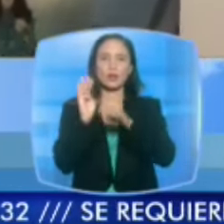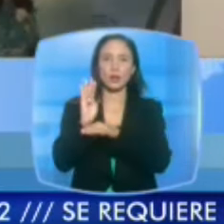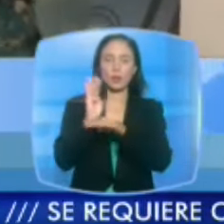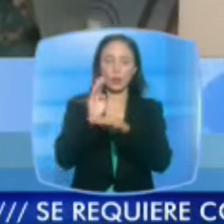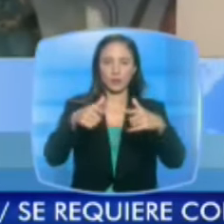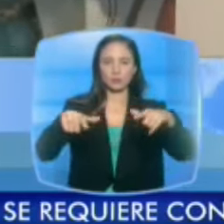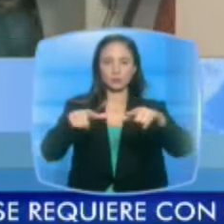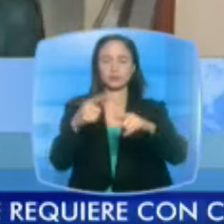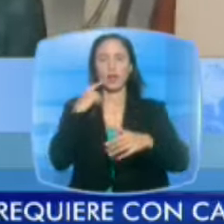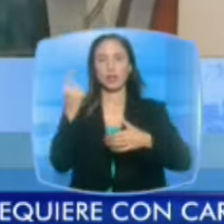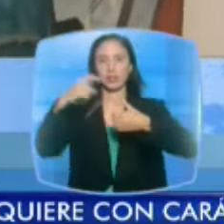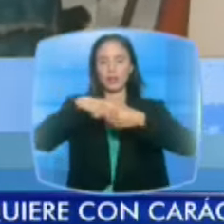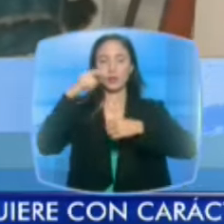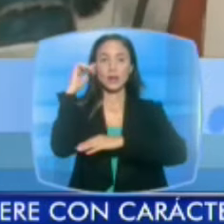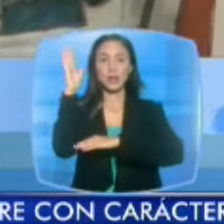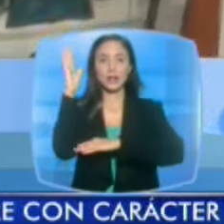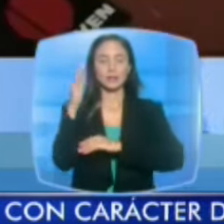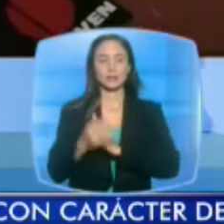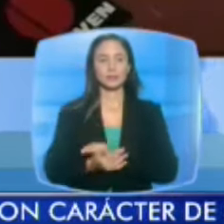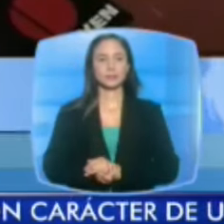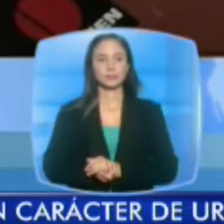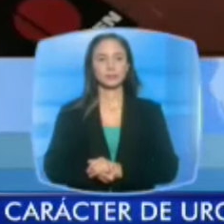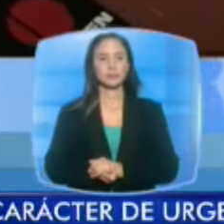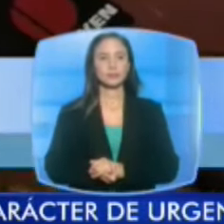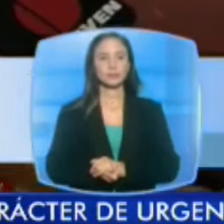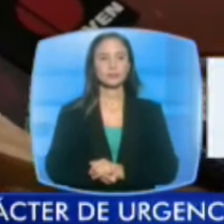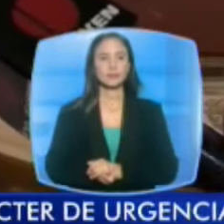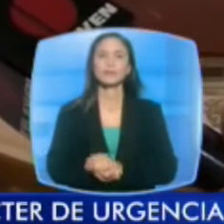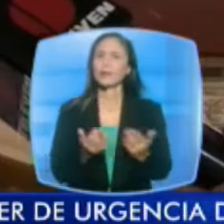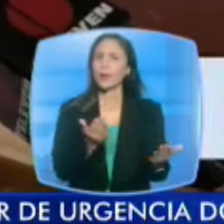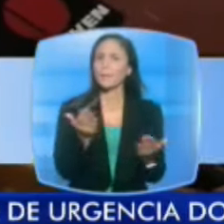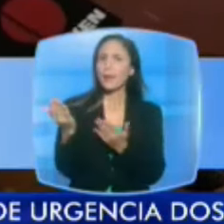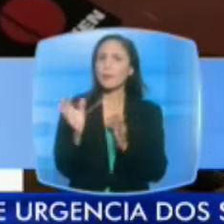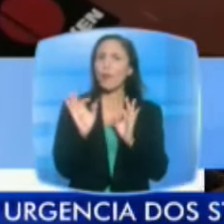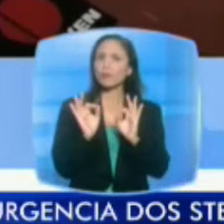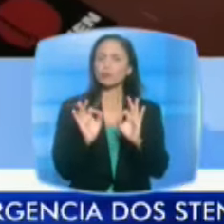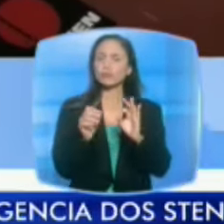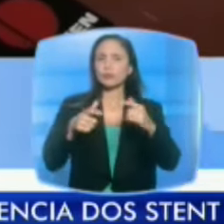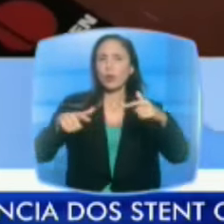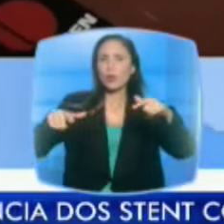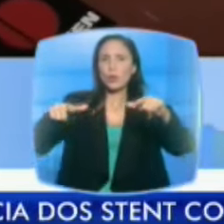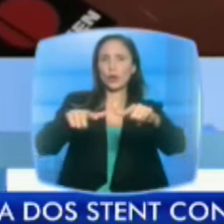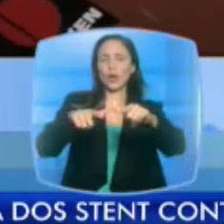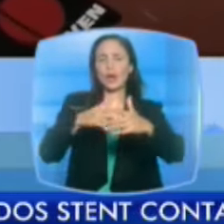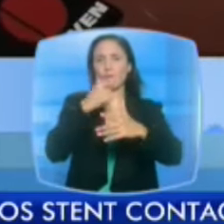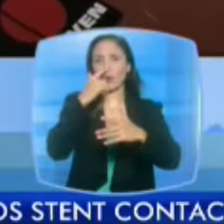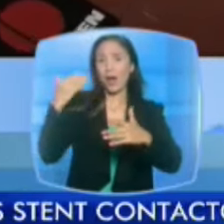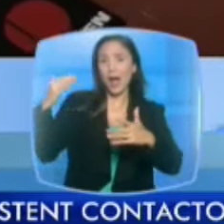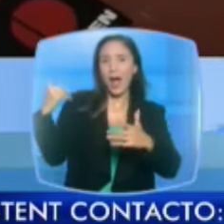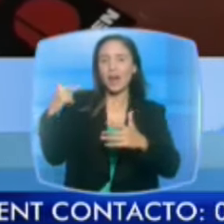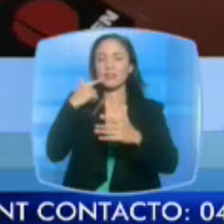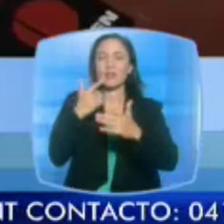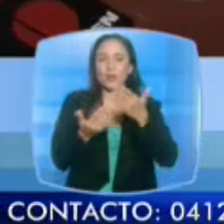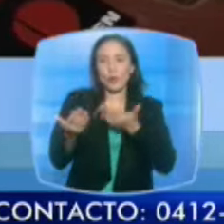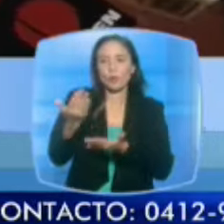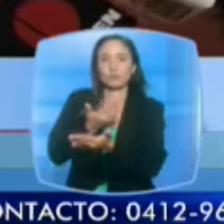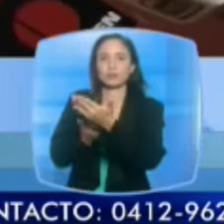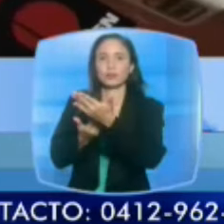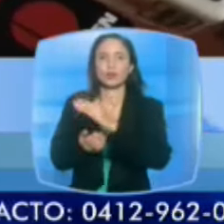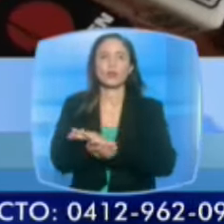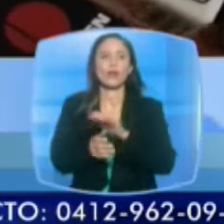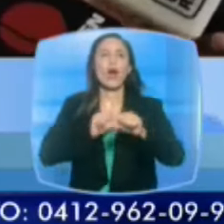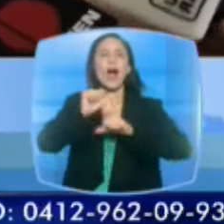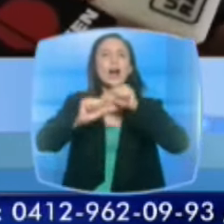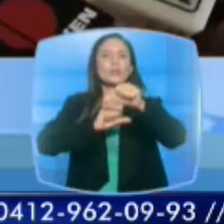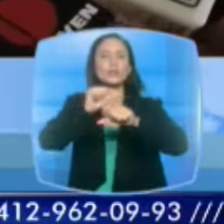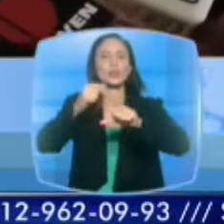imagen dentro de la iglesia. Este altar es un donativo de la